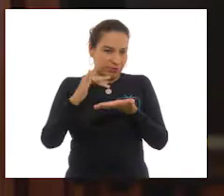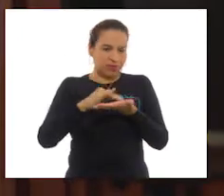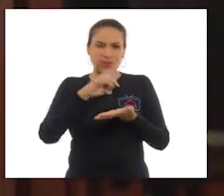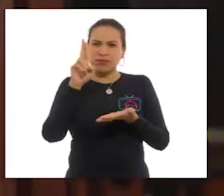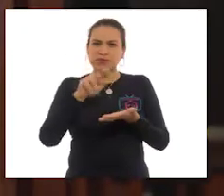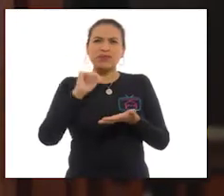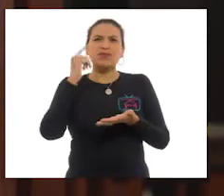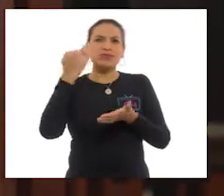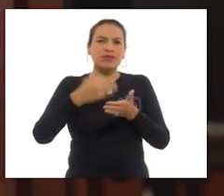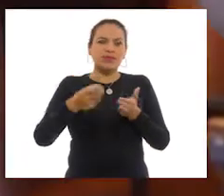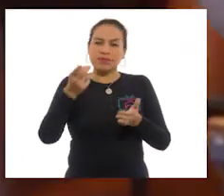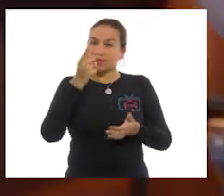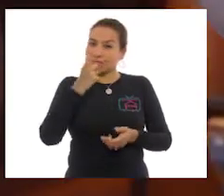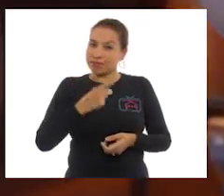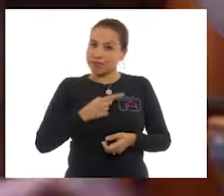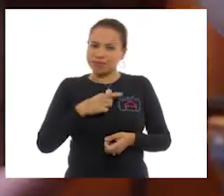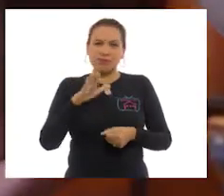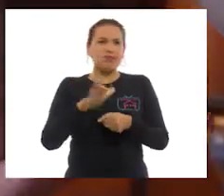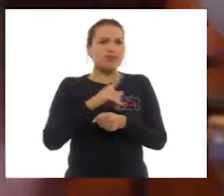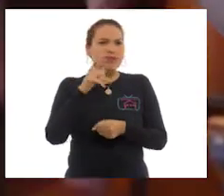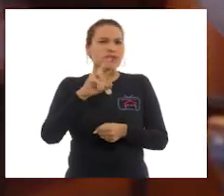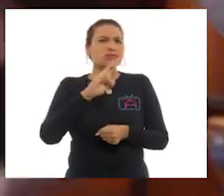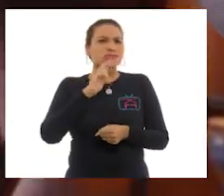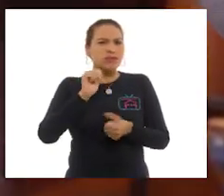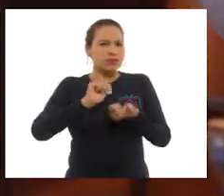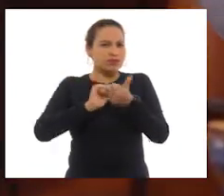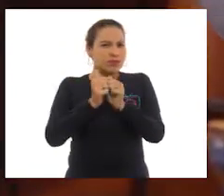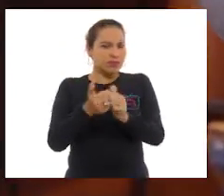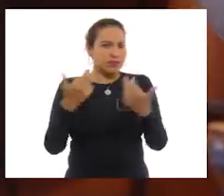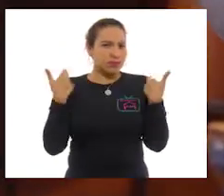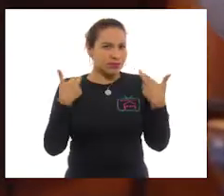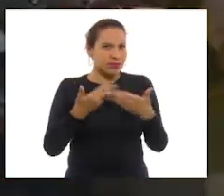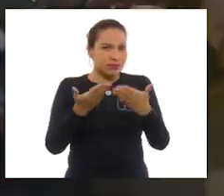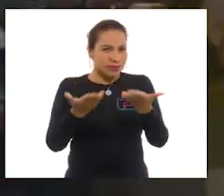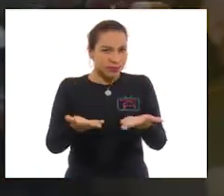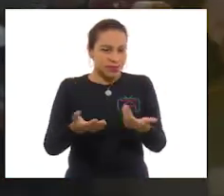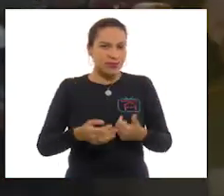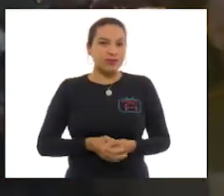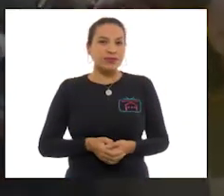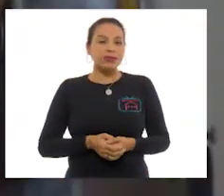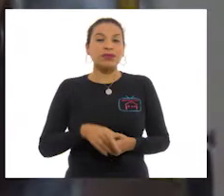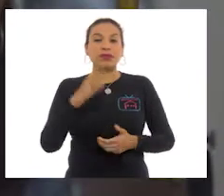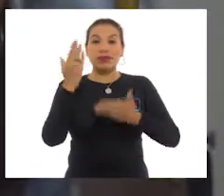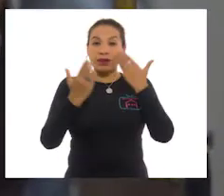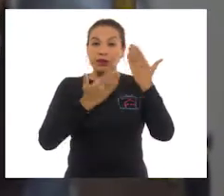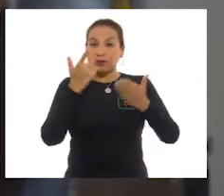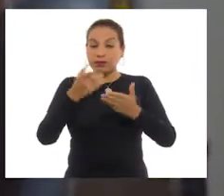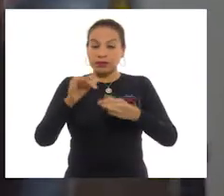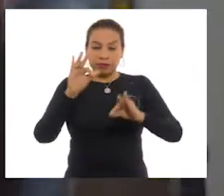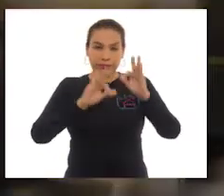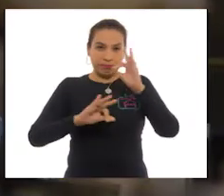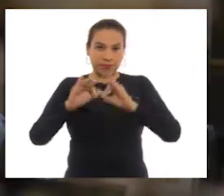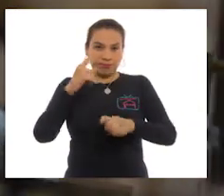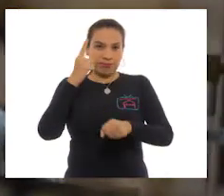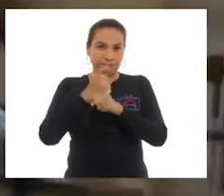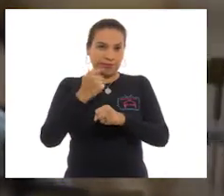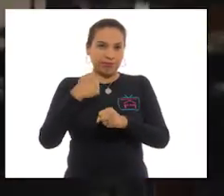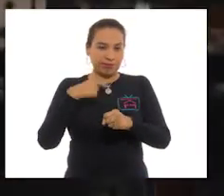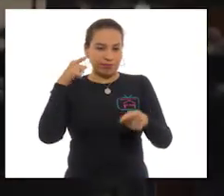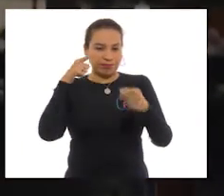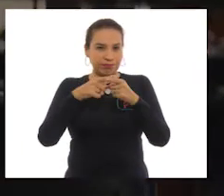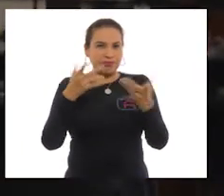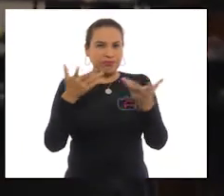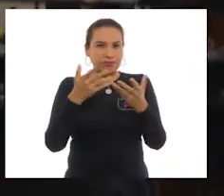nunca faltó quien me dijera, ¿por qué mejor no te conviertes en maestra? Estudiar física fue mi primer reto